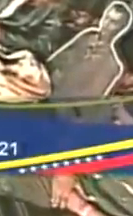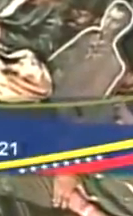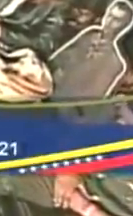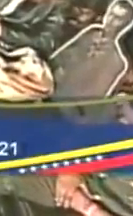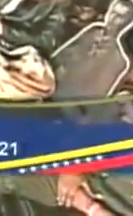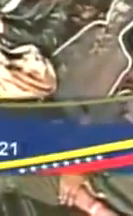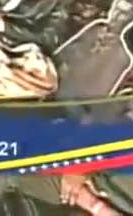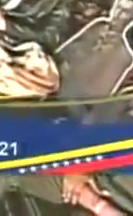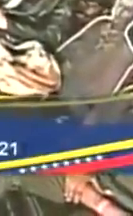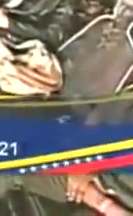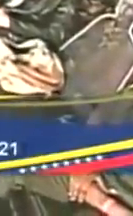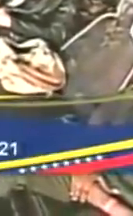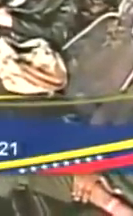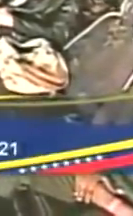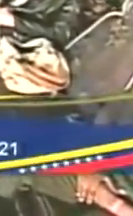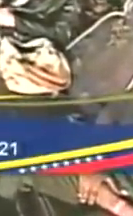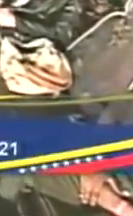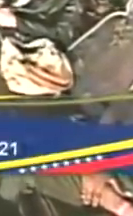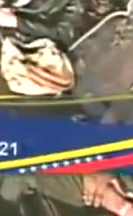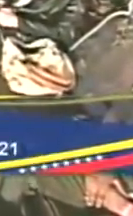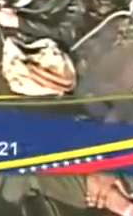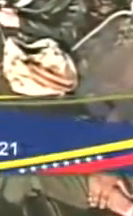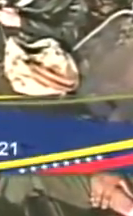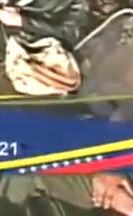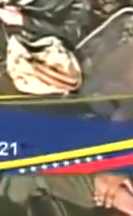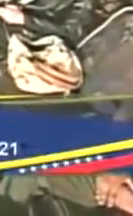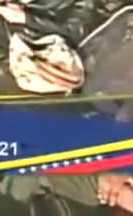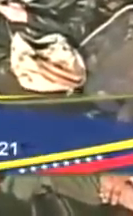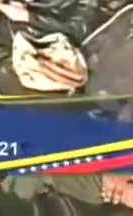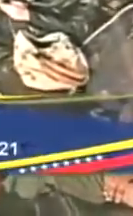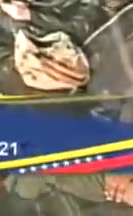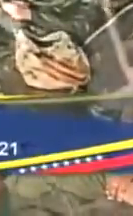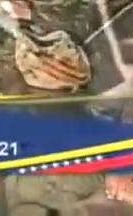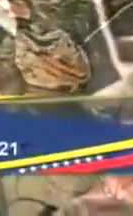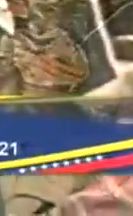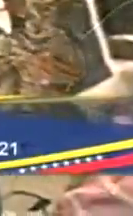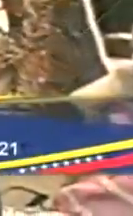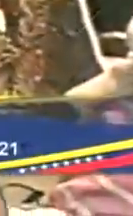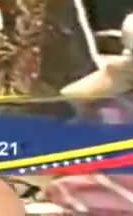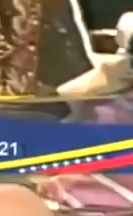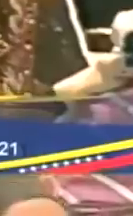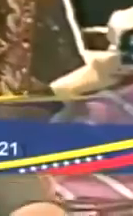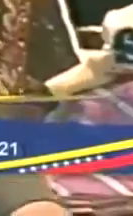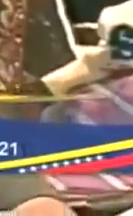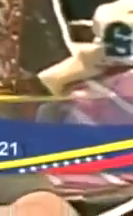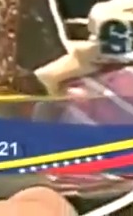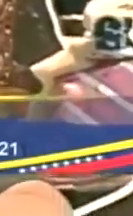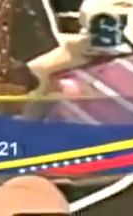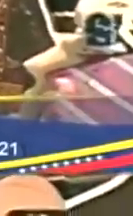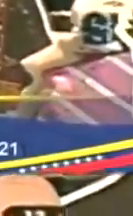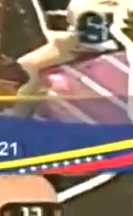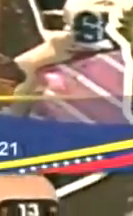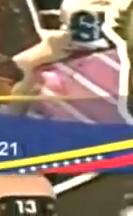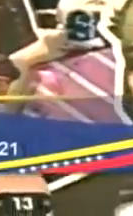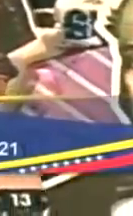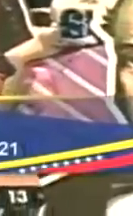de la doctora Gabriela Jiménez Ramírez, ministra del Poder Popular para la Ciencia y